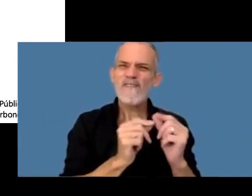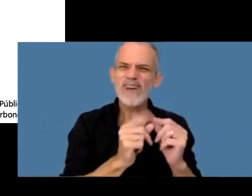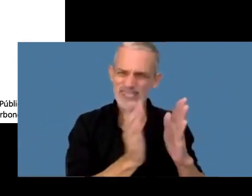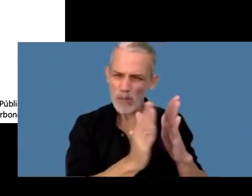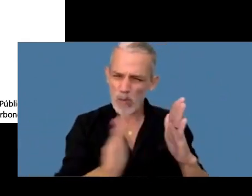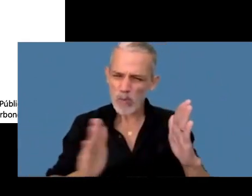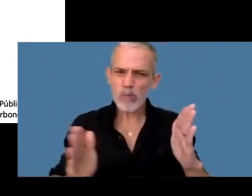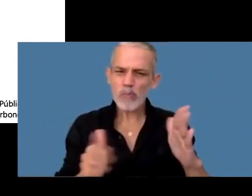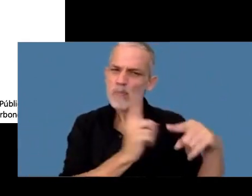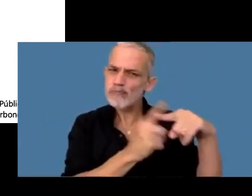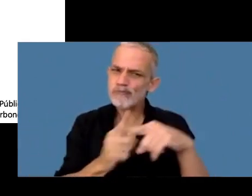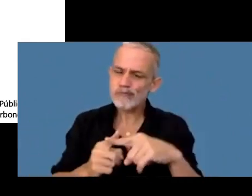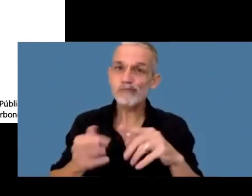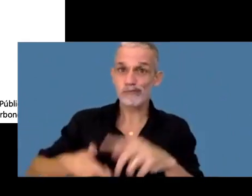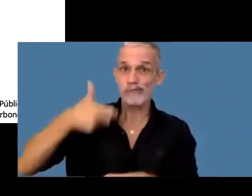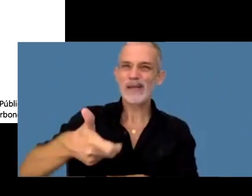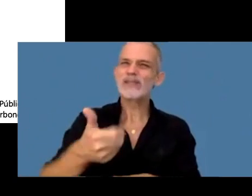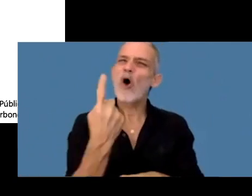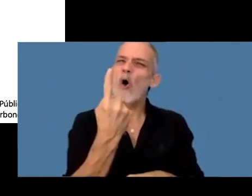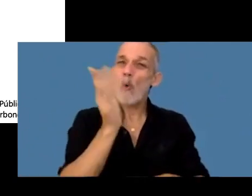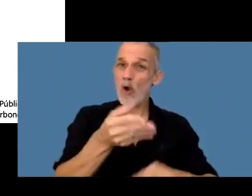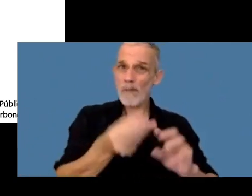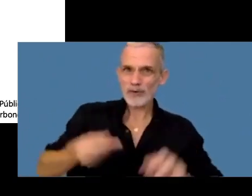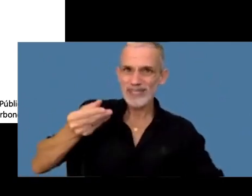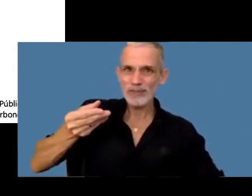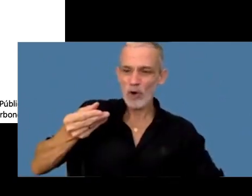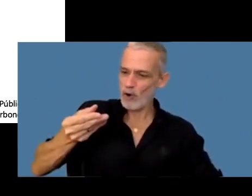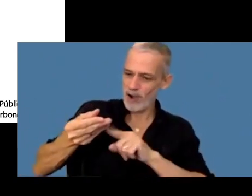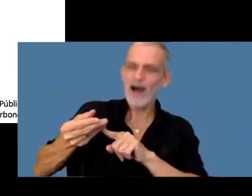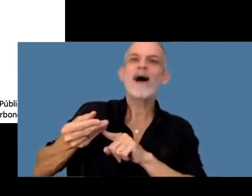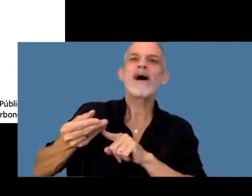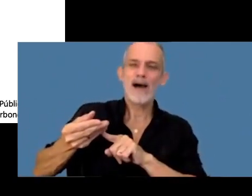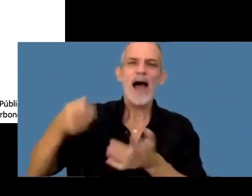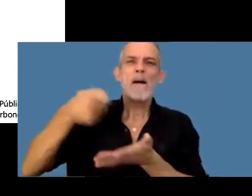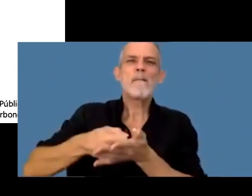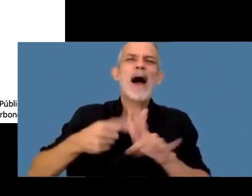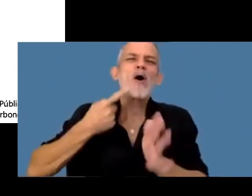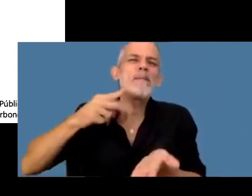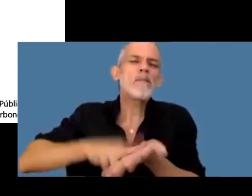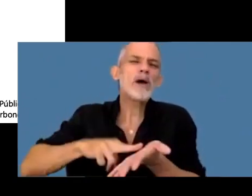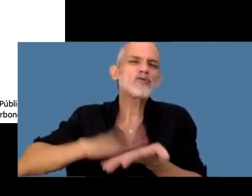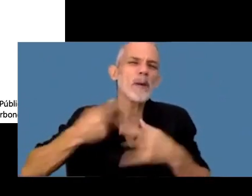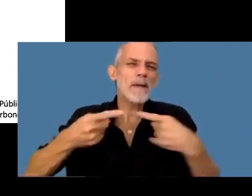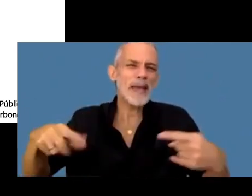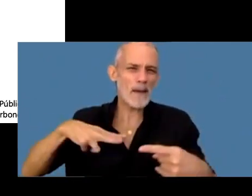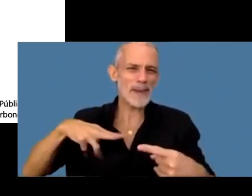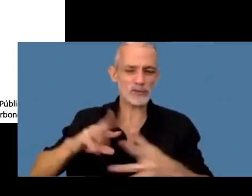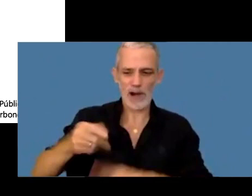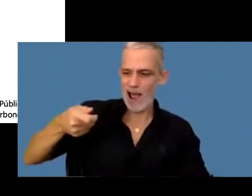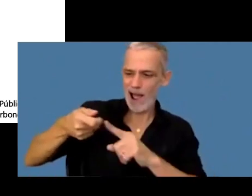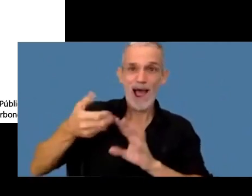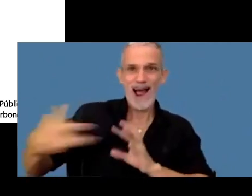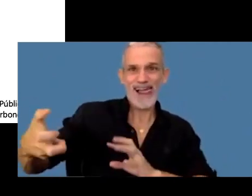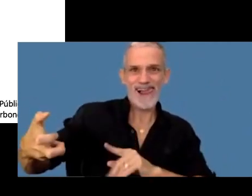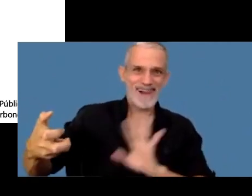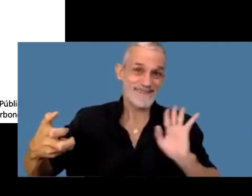esa inversión, el 1% de la inversión, va a ser considerado pago a cuenta del impuesto sobre los bienes personales. Y establece básicamente un